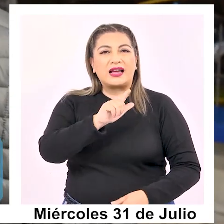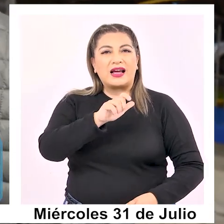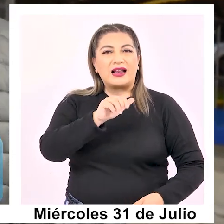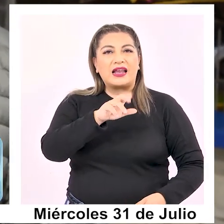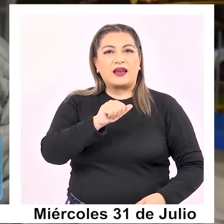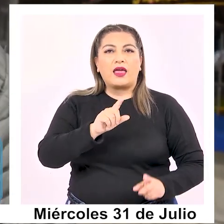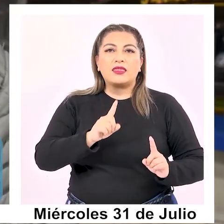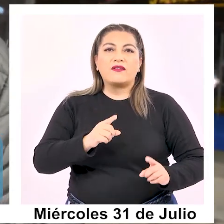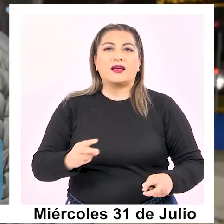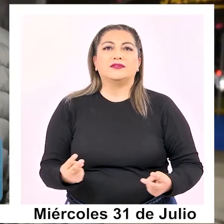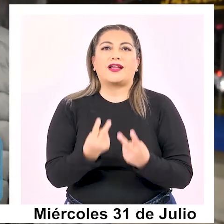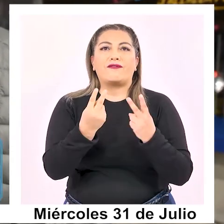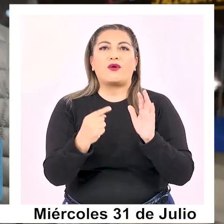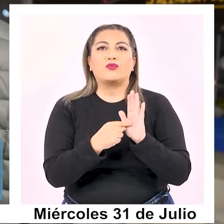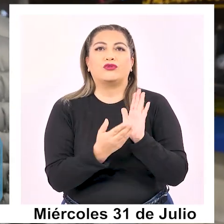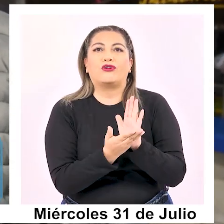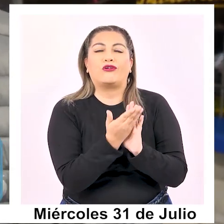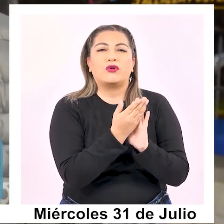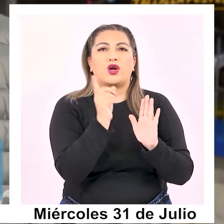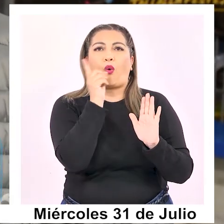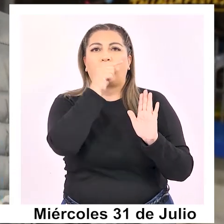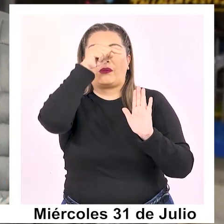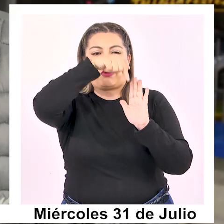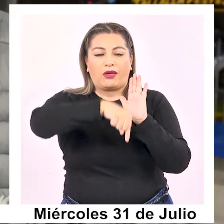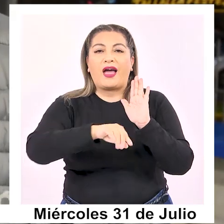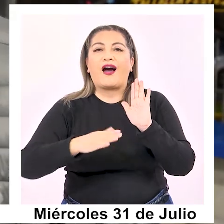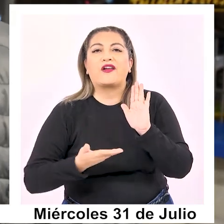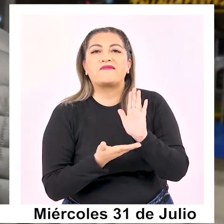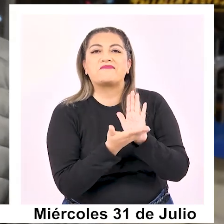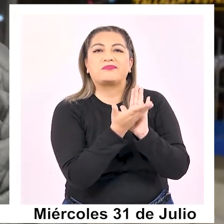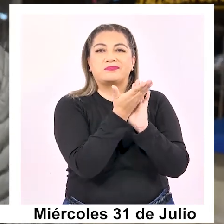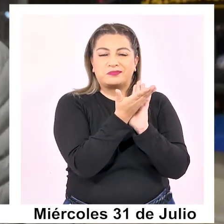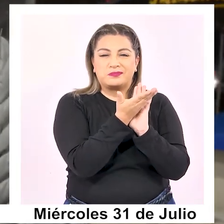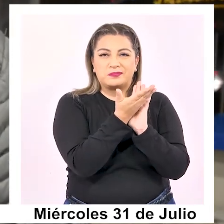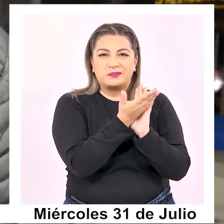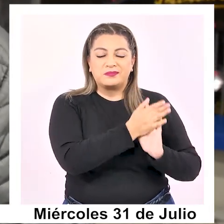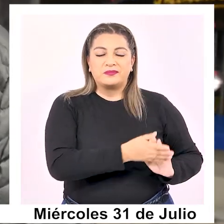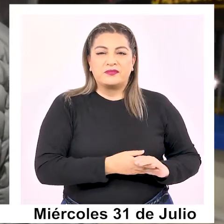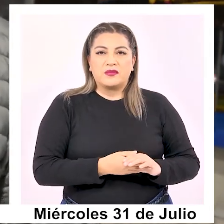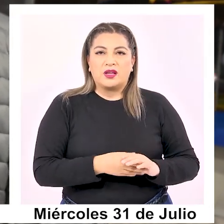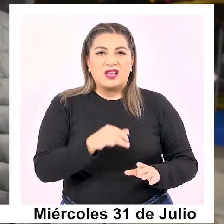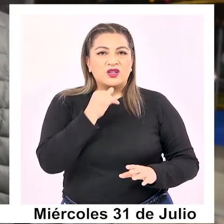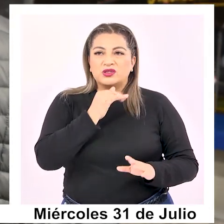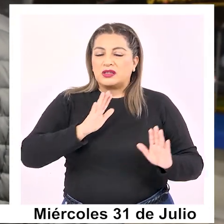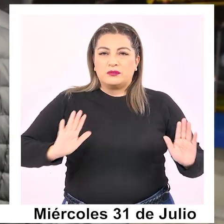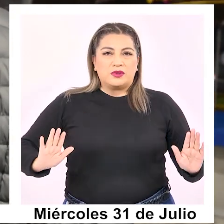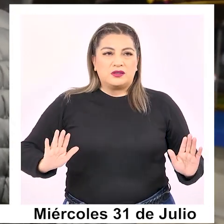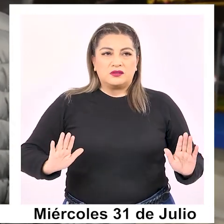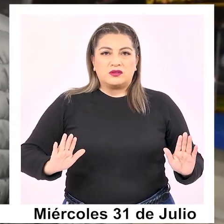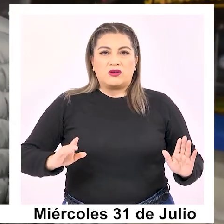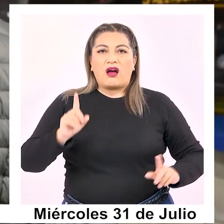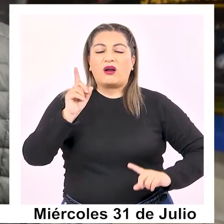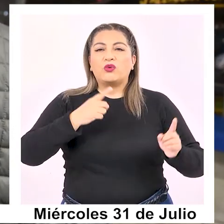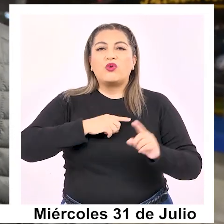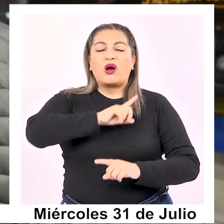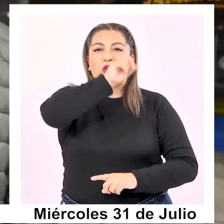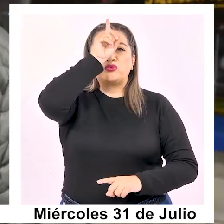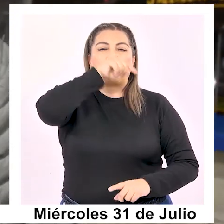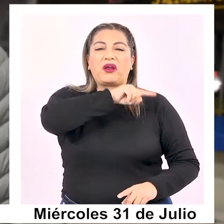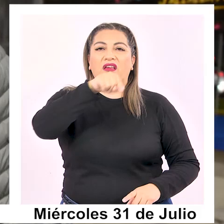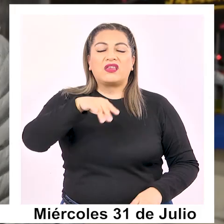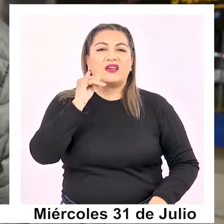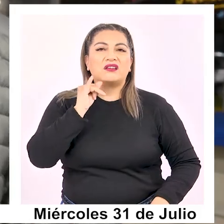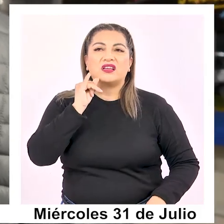que rescatar puntos, está abajo en la tabla y no sé qué onda, por qué hace tanto tiempo Así que no sabría decirte, pero acostumbran acá, se sienten